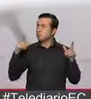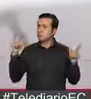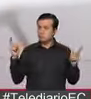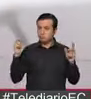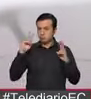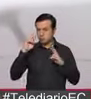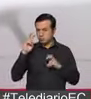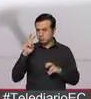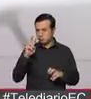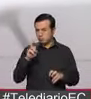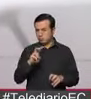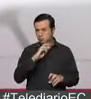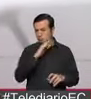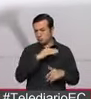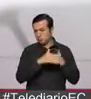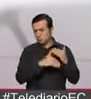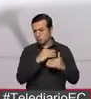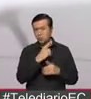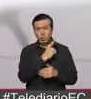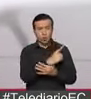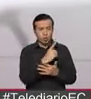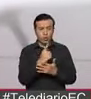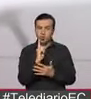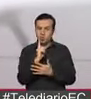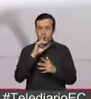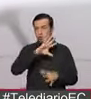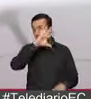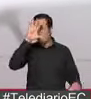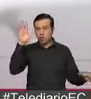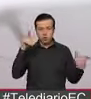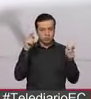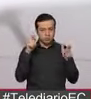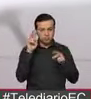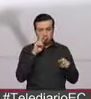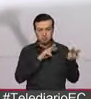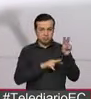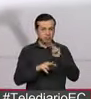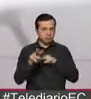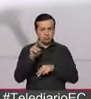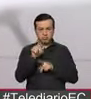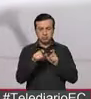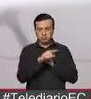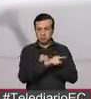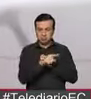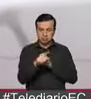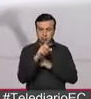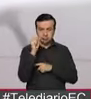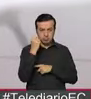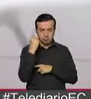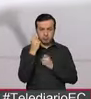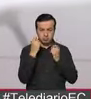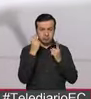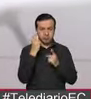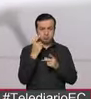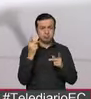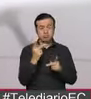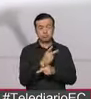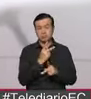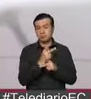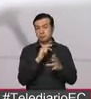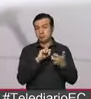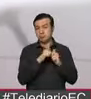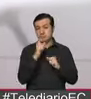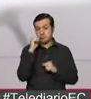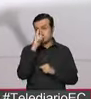investigación de todo un fenómeno no de caso acaso llegar a identificar algunos patrones de comportamiento que son los que nos están afectando por